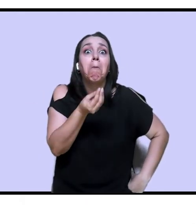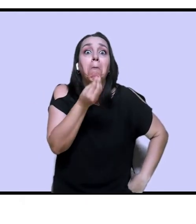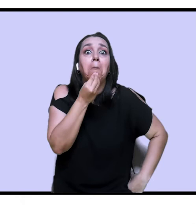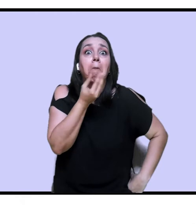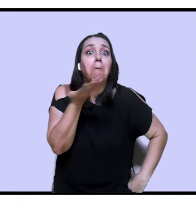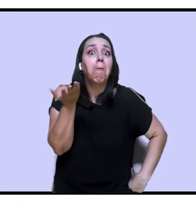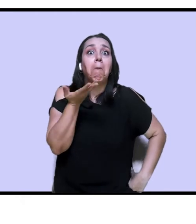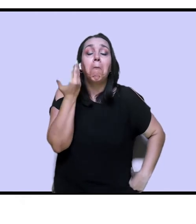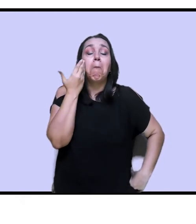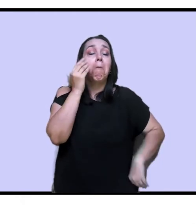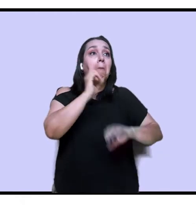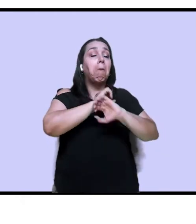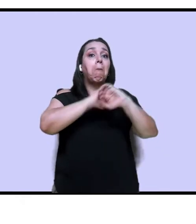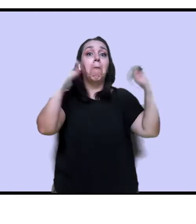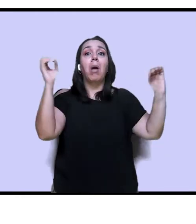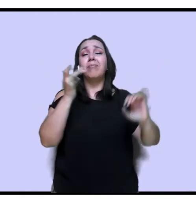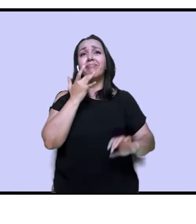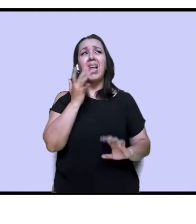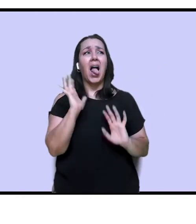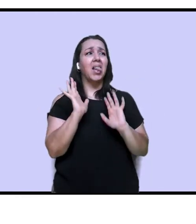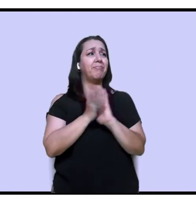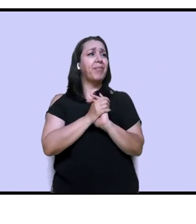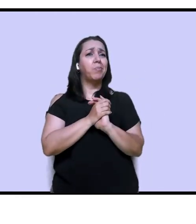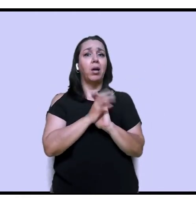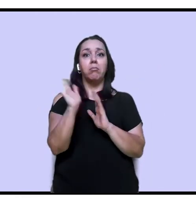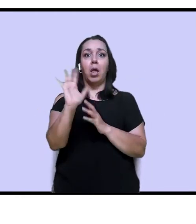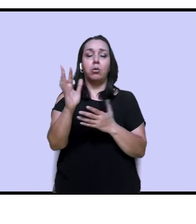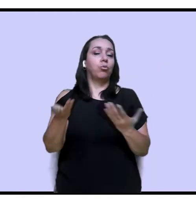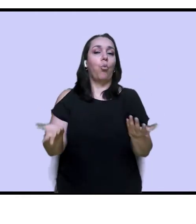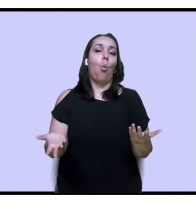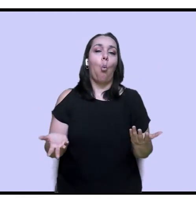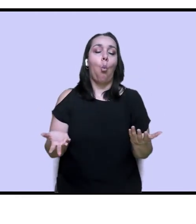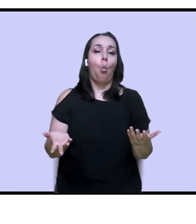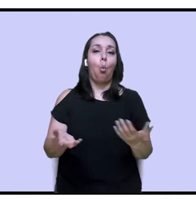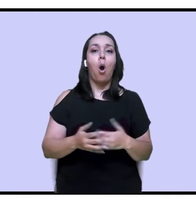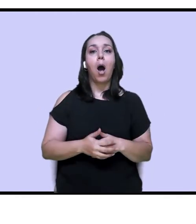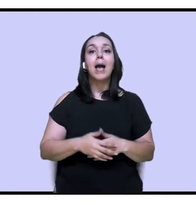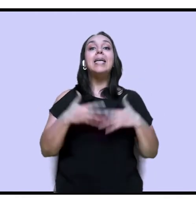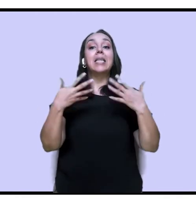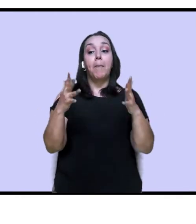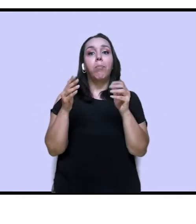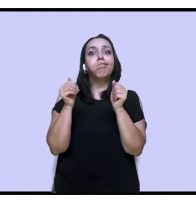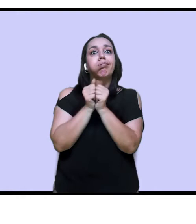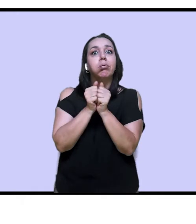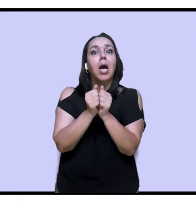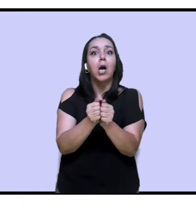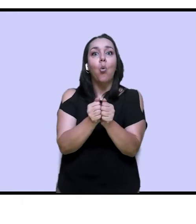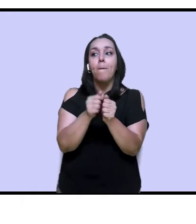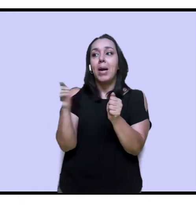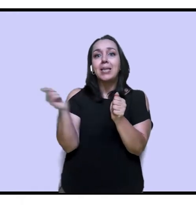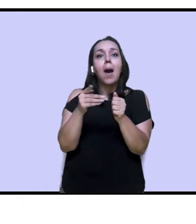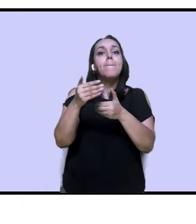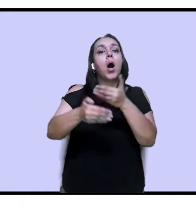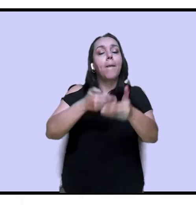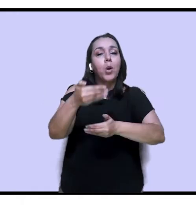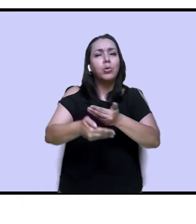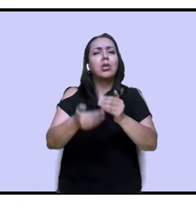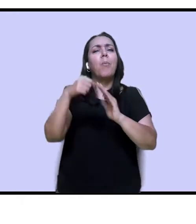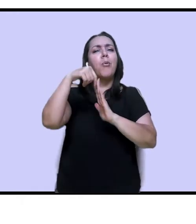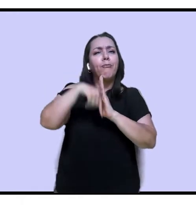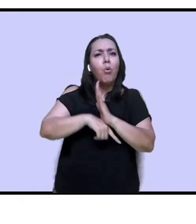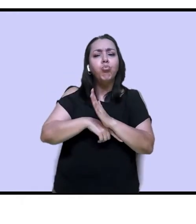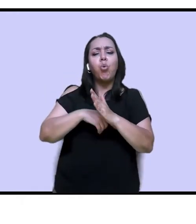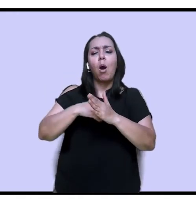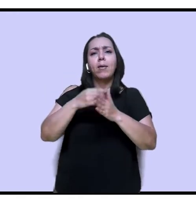dieron cuenta porque estaban comiendo eso, nada más, qué rico y adiós. No, la idea es acompañar todo esto del